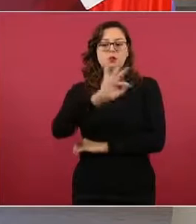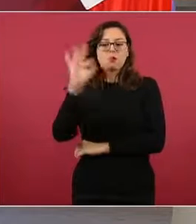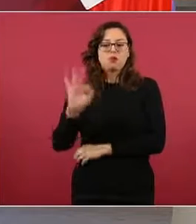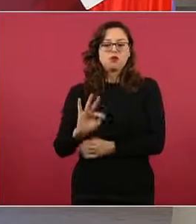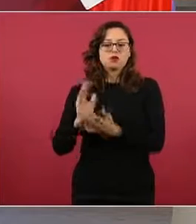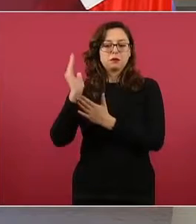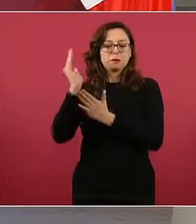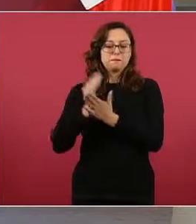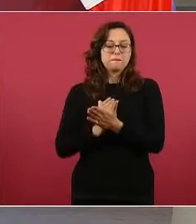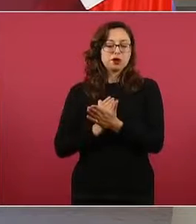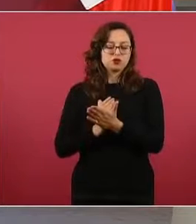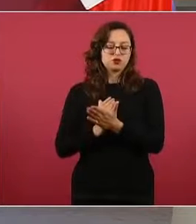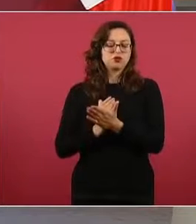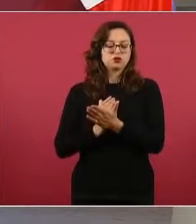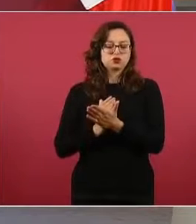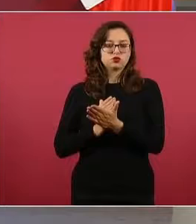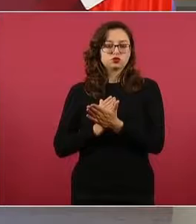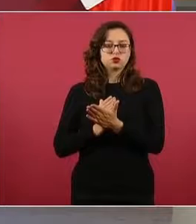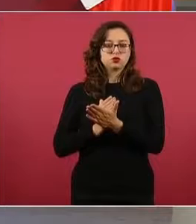35% de devaluación.